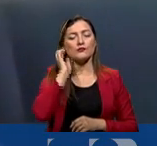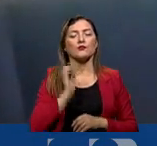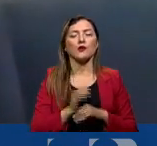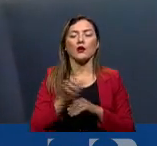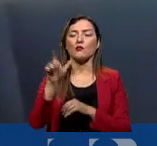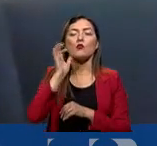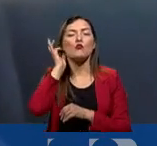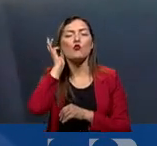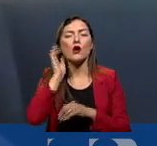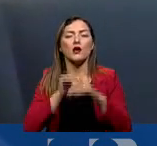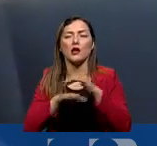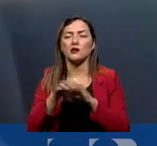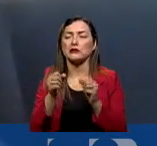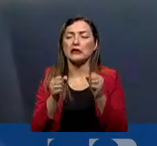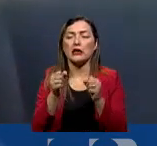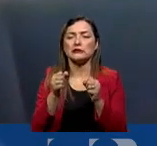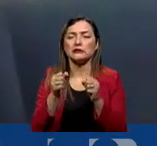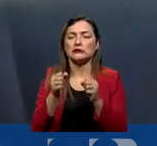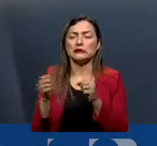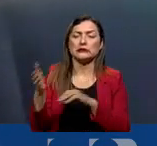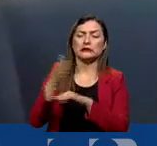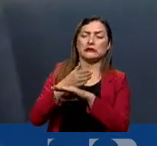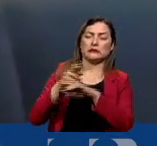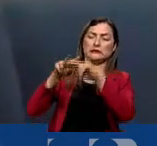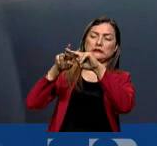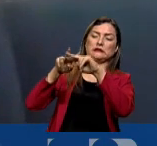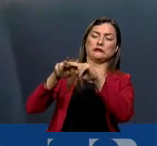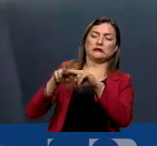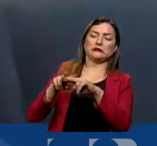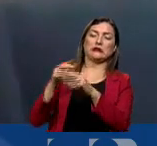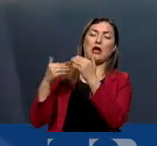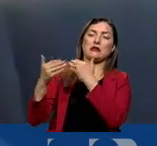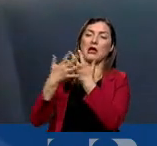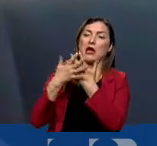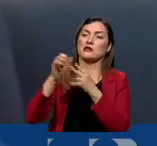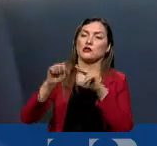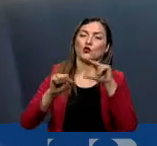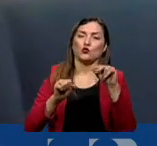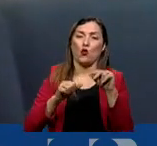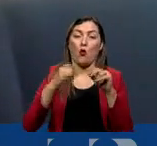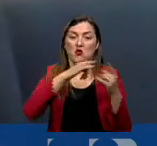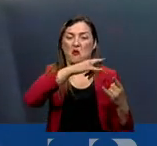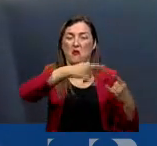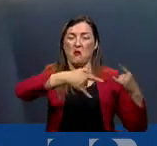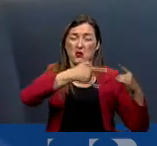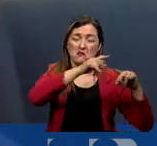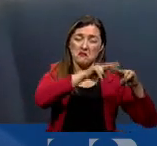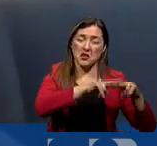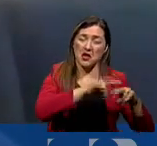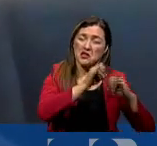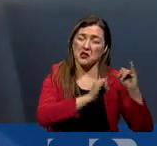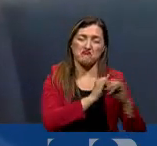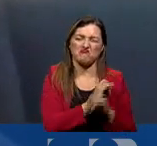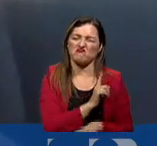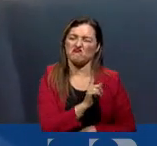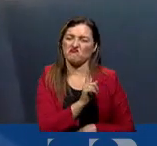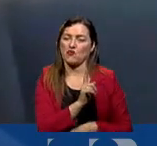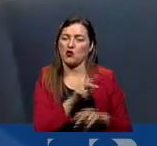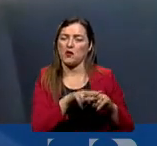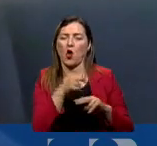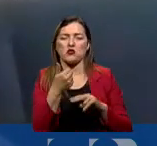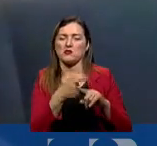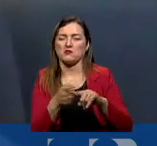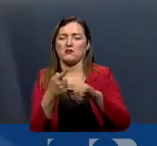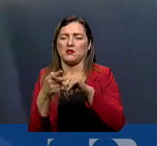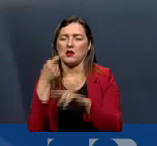antecedentes de cada mujer que ingresa y pasan por un proceso de selección que no se hacen muchas otras aplicaciones internacionales por ejemplo qué hacemos